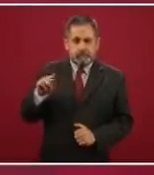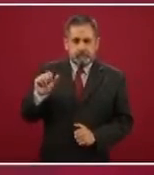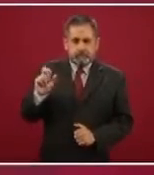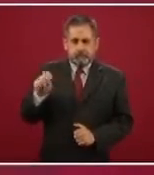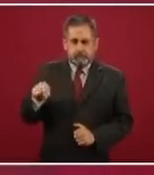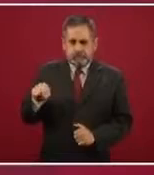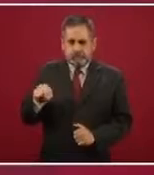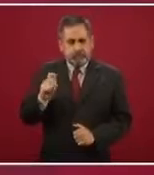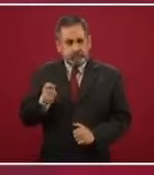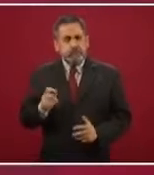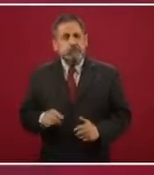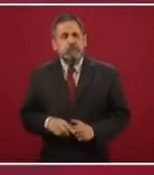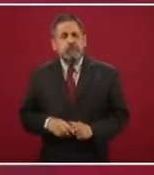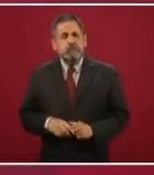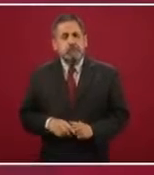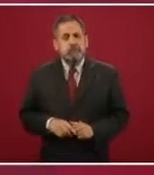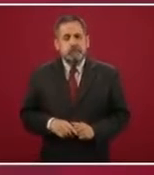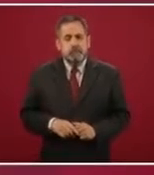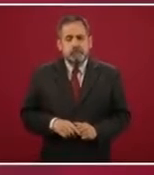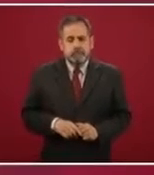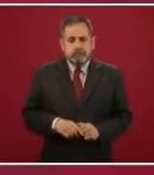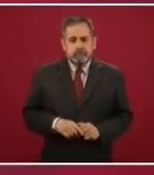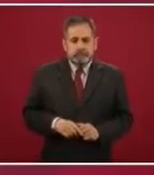es el